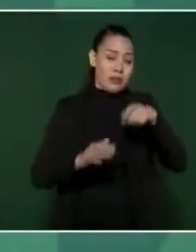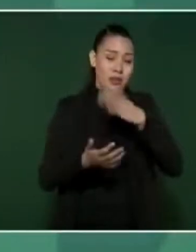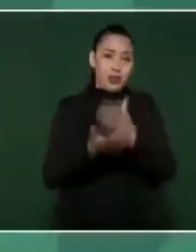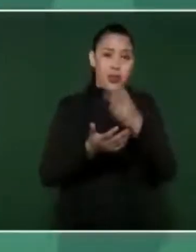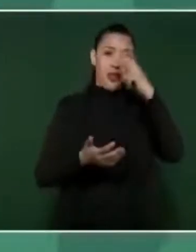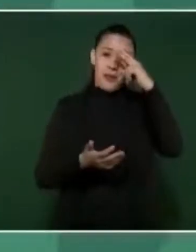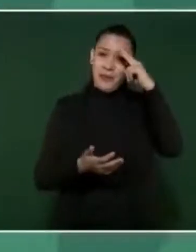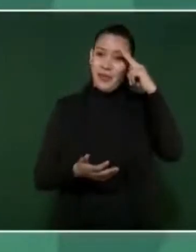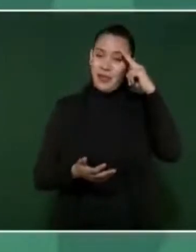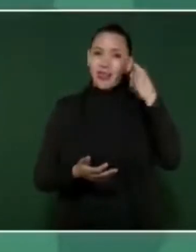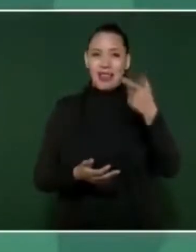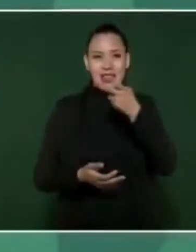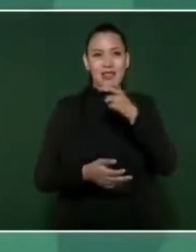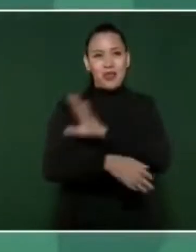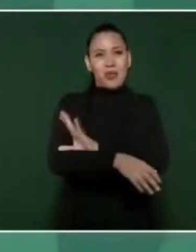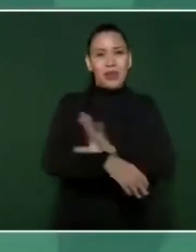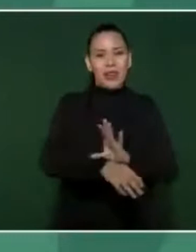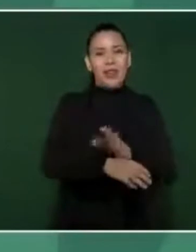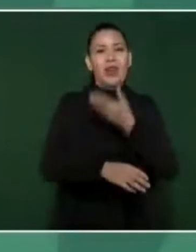de este compañero, todavía